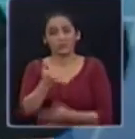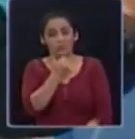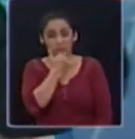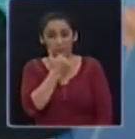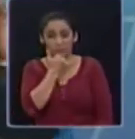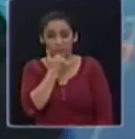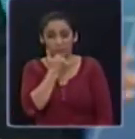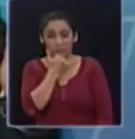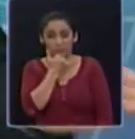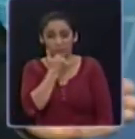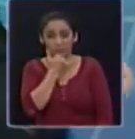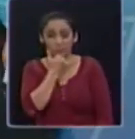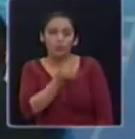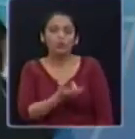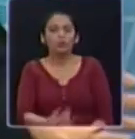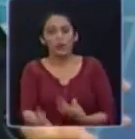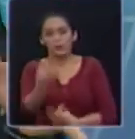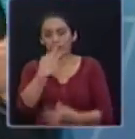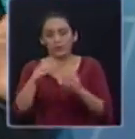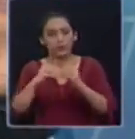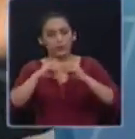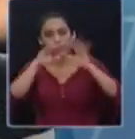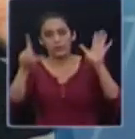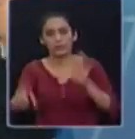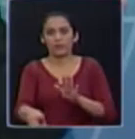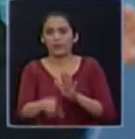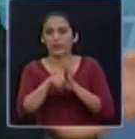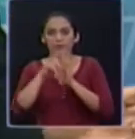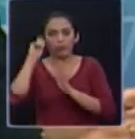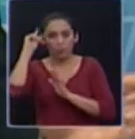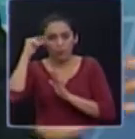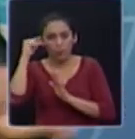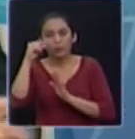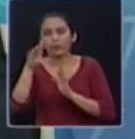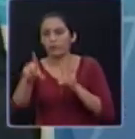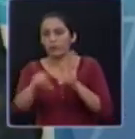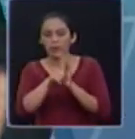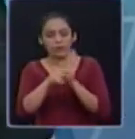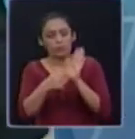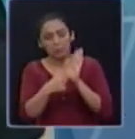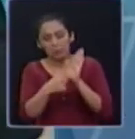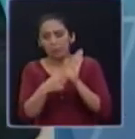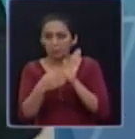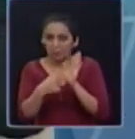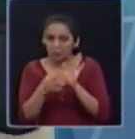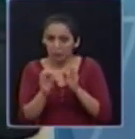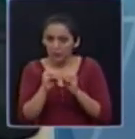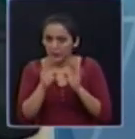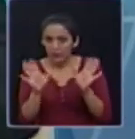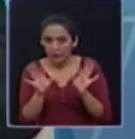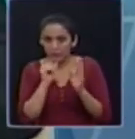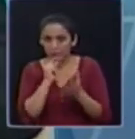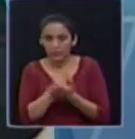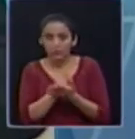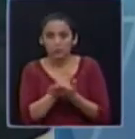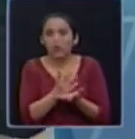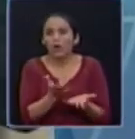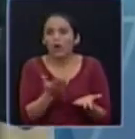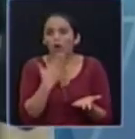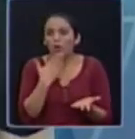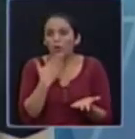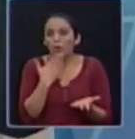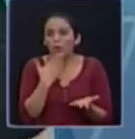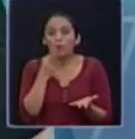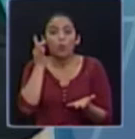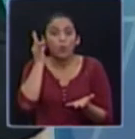jurídico, del que usted ha sido muy, muy, muy claro, del contexto político? Es decir, ¿era mejor dejarle entrar a la señora, que la señora